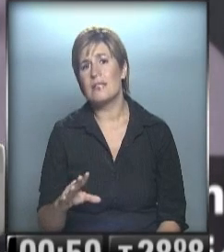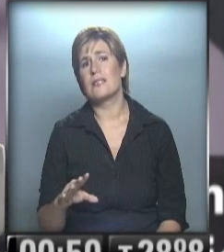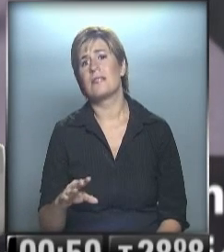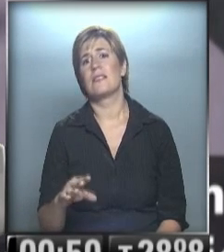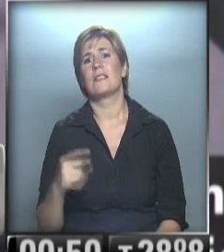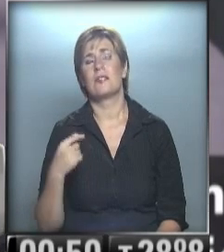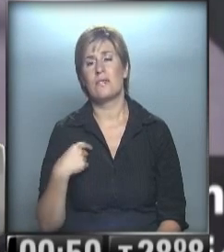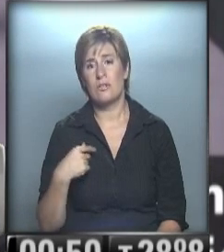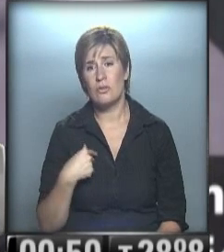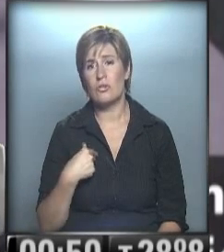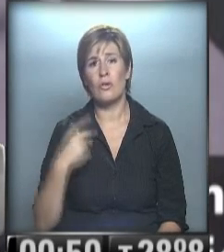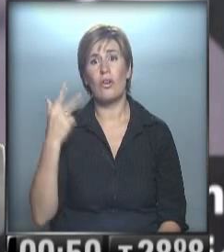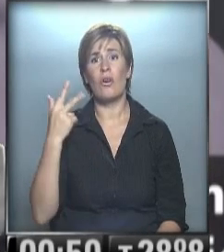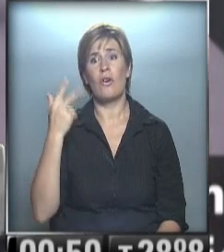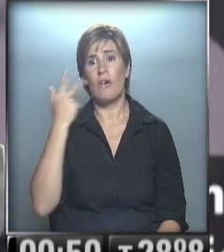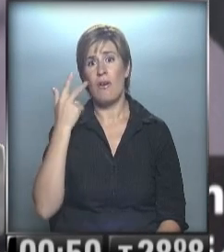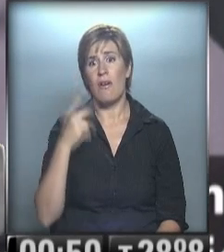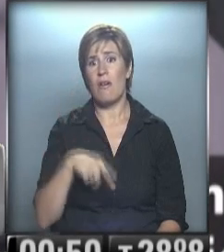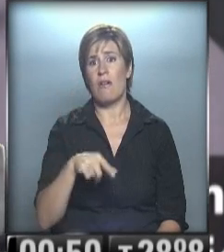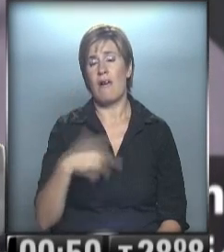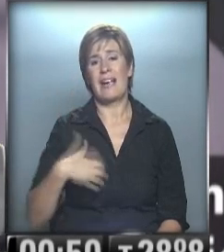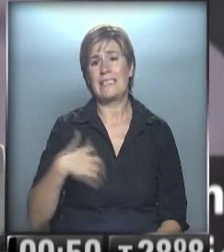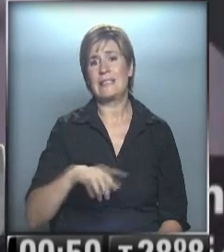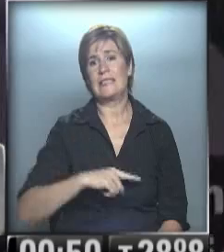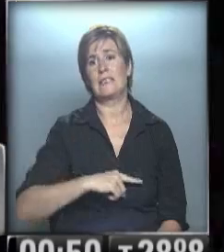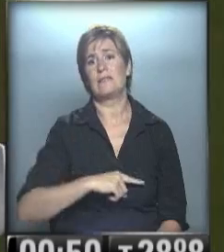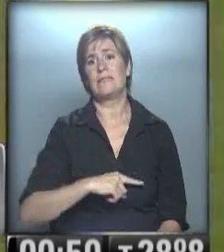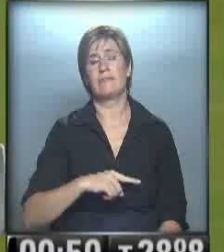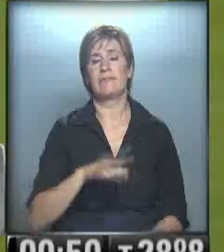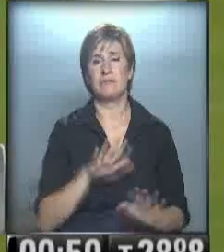a Argentina, estar un poco alejado del vestuario,